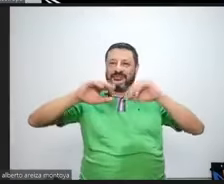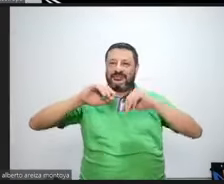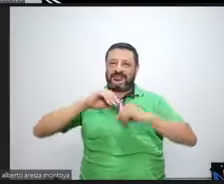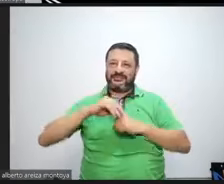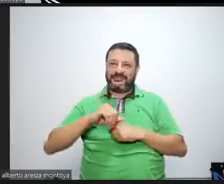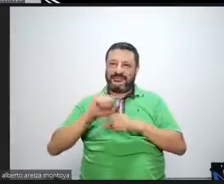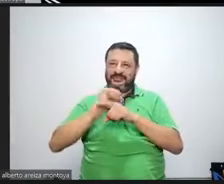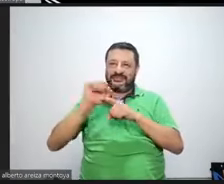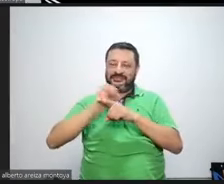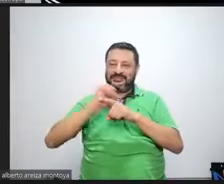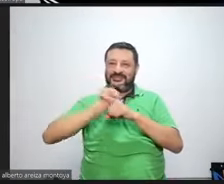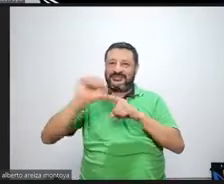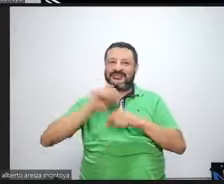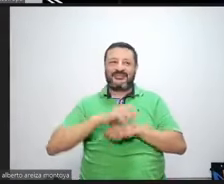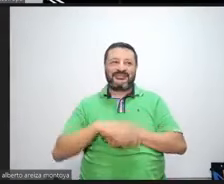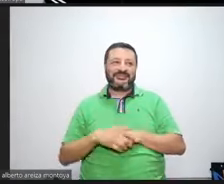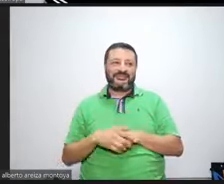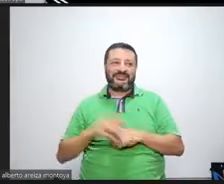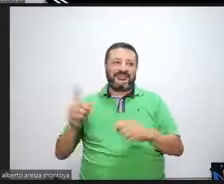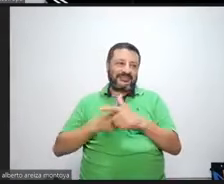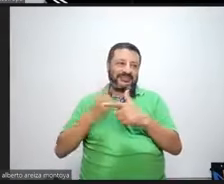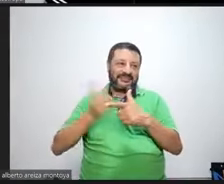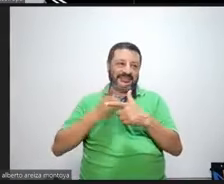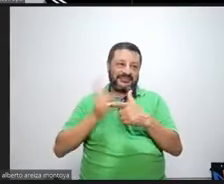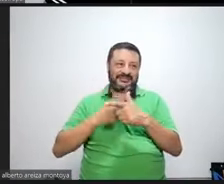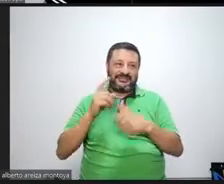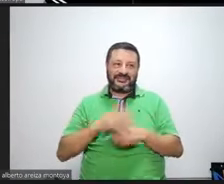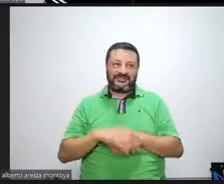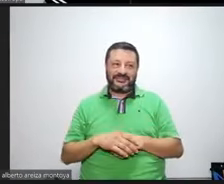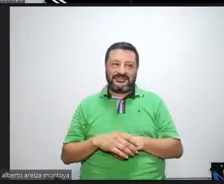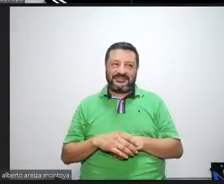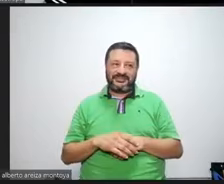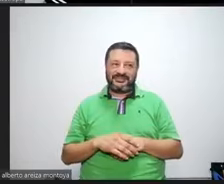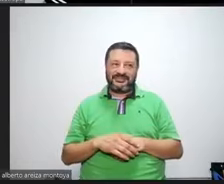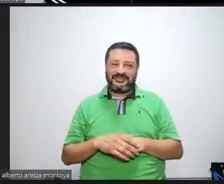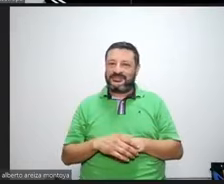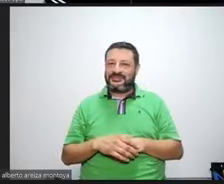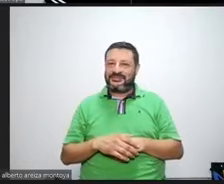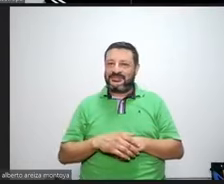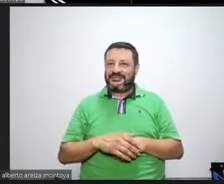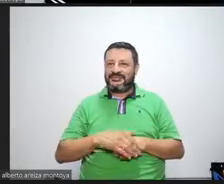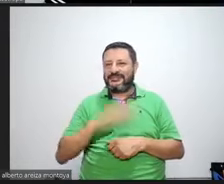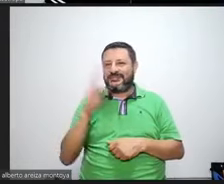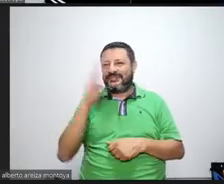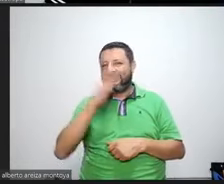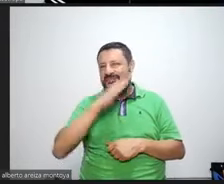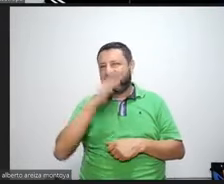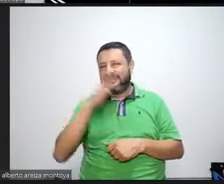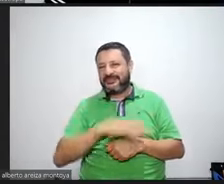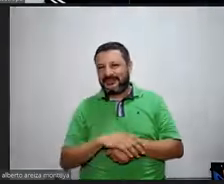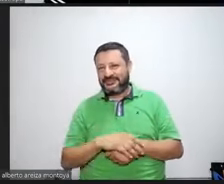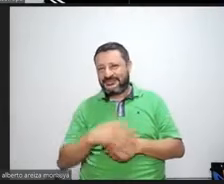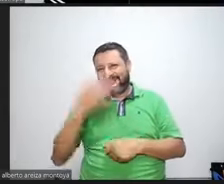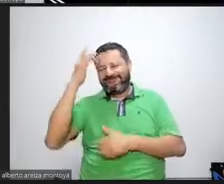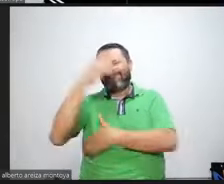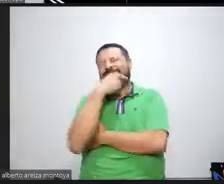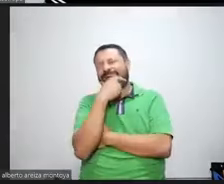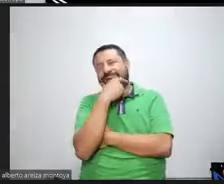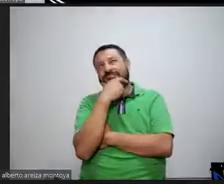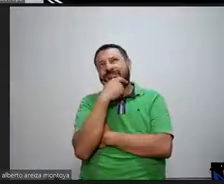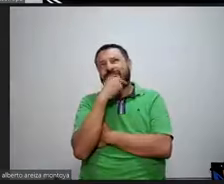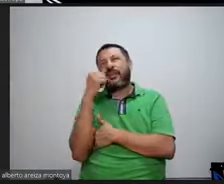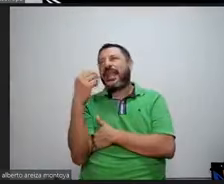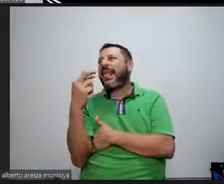practiques. Entonces, dime, Gina, ¿dónde la gimnasia no era tan duro como la natación? O sea, me quedé como con